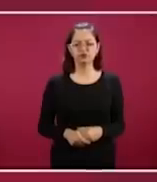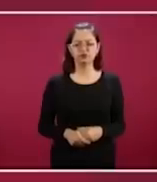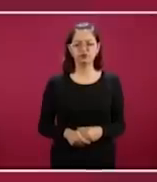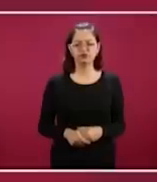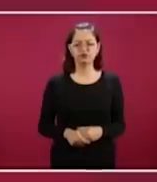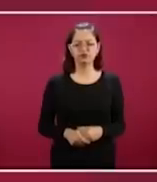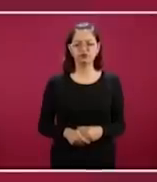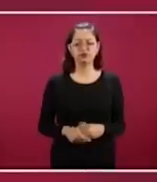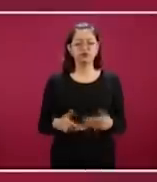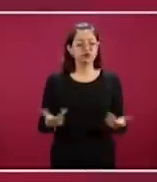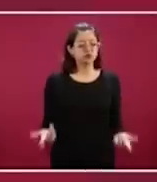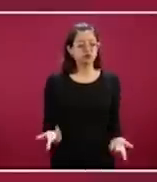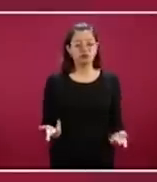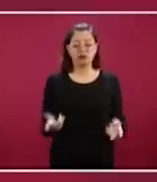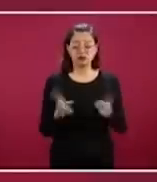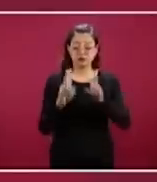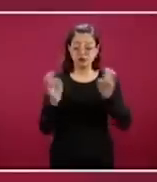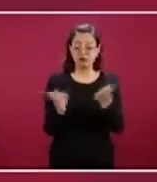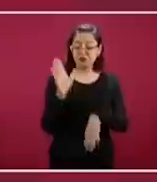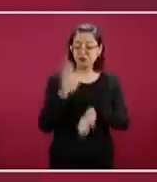hablar, informar sobre este tema